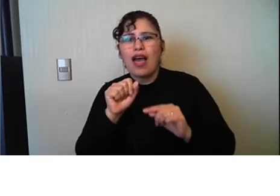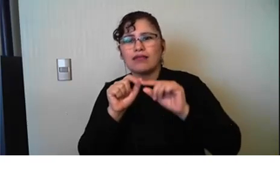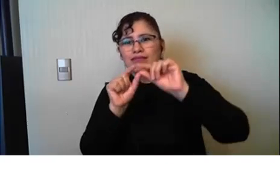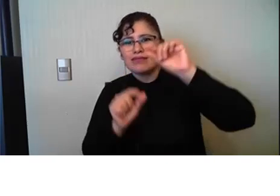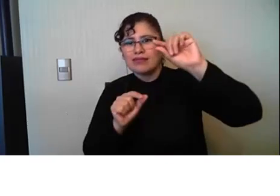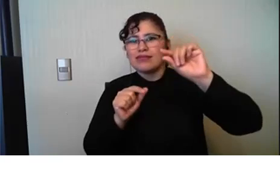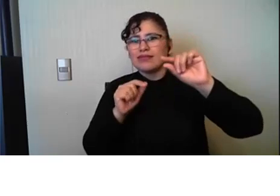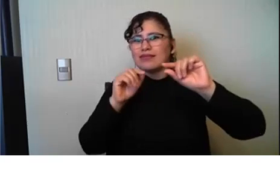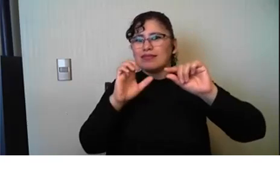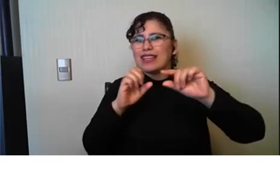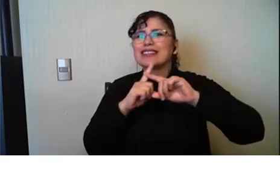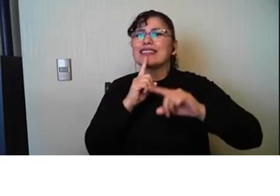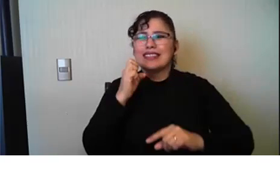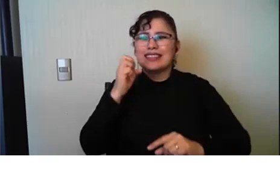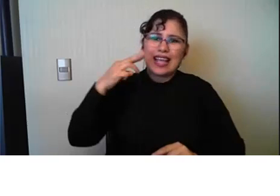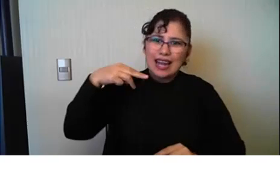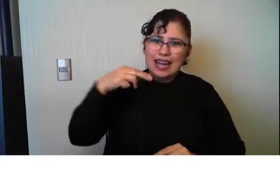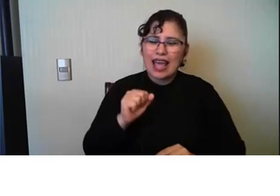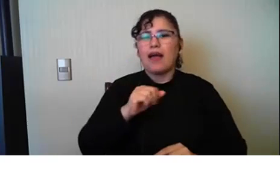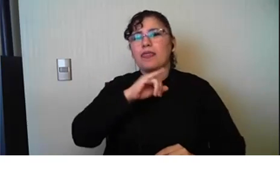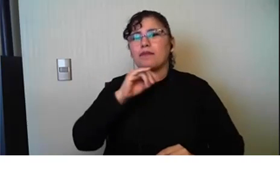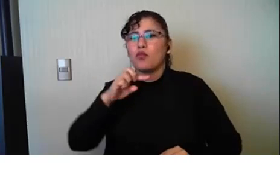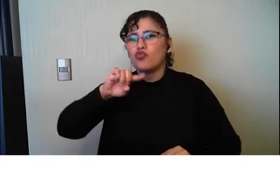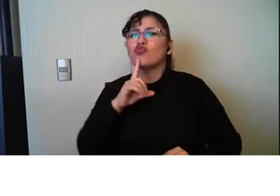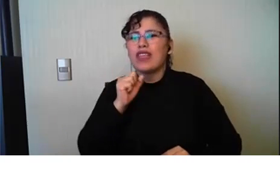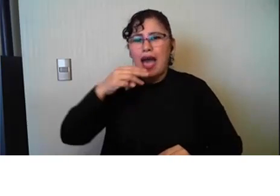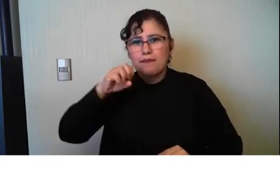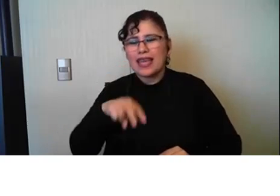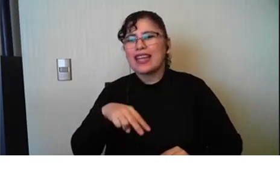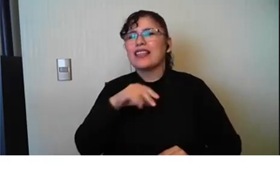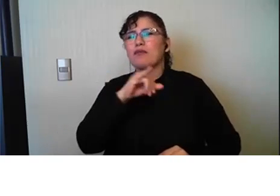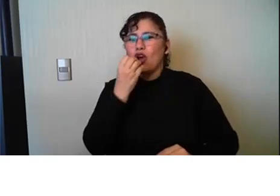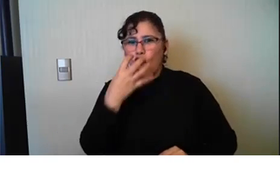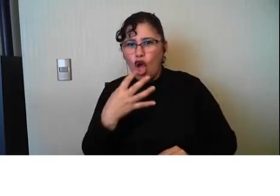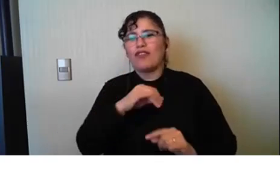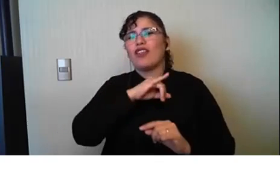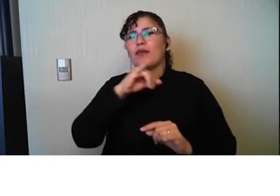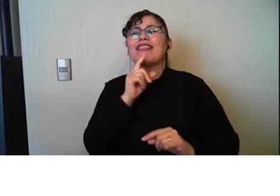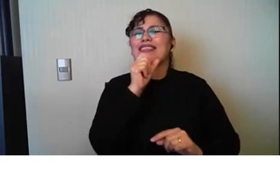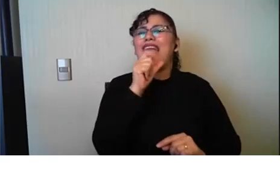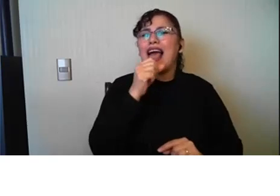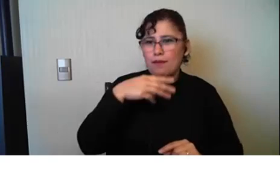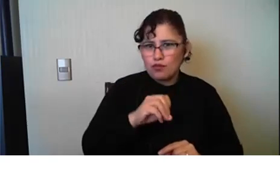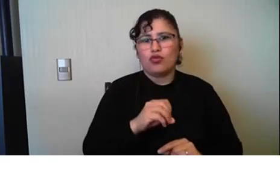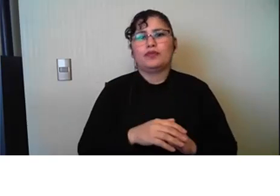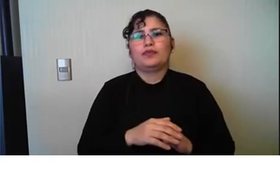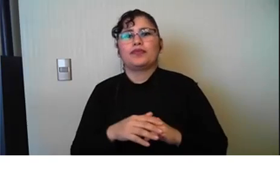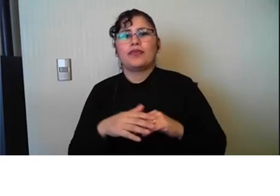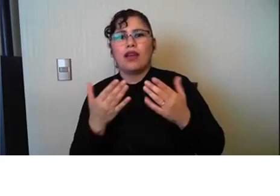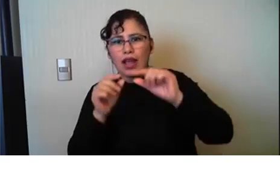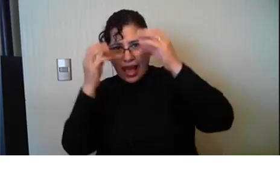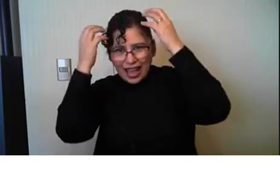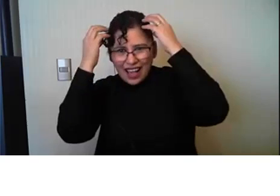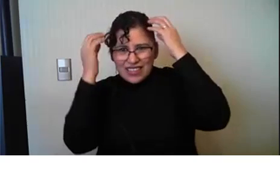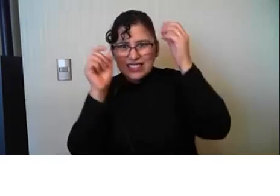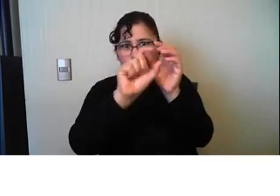recién llegamos al tálamo. Y recordarles que acá está la cabeza del núcleo caudado y acá está la